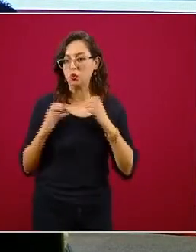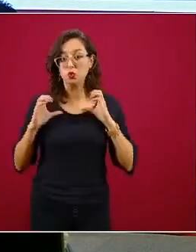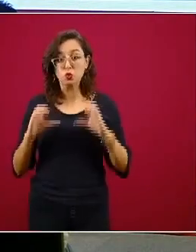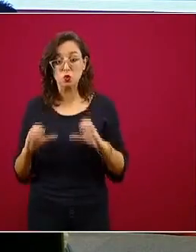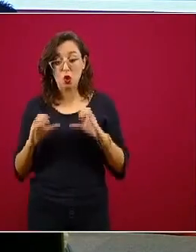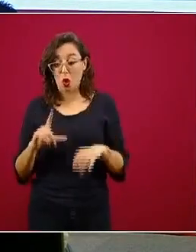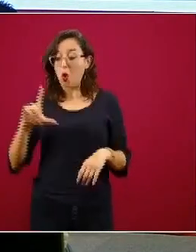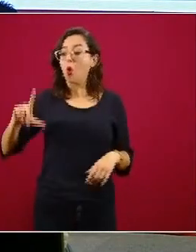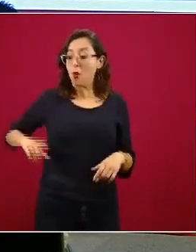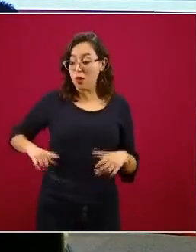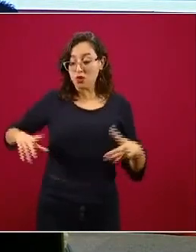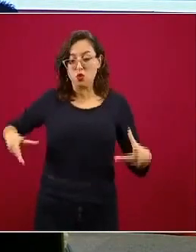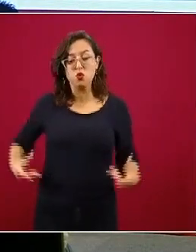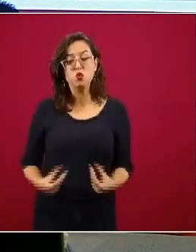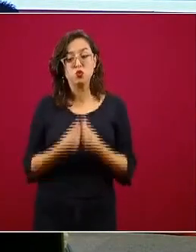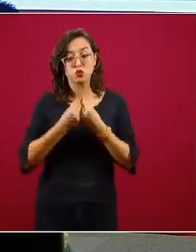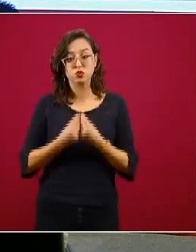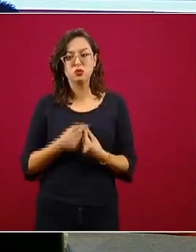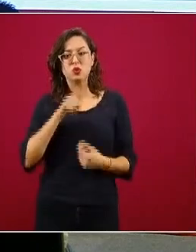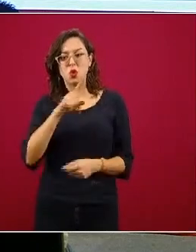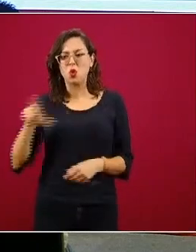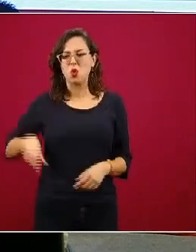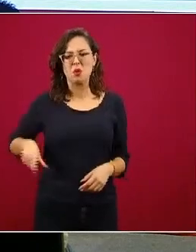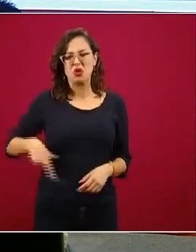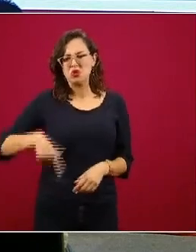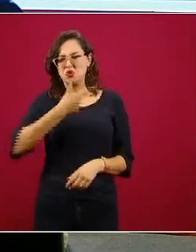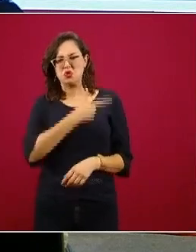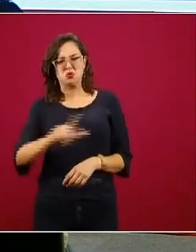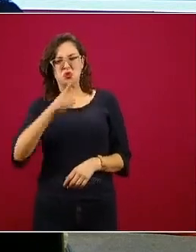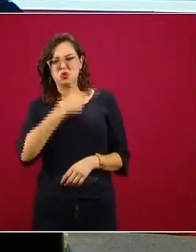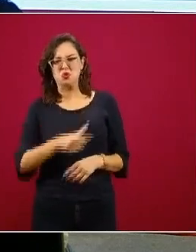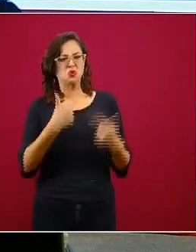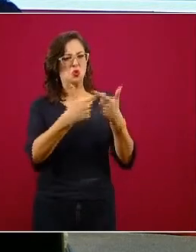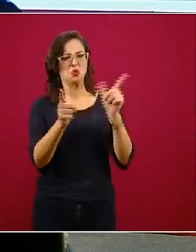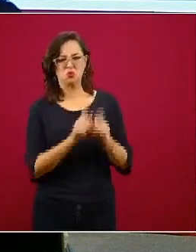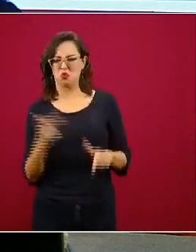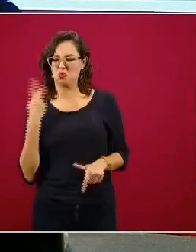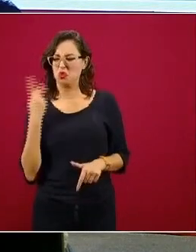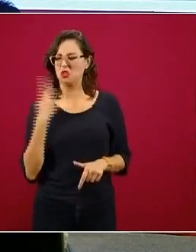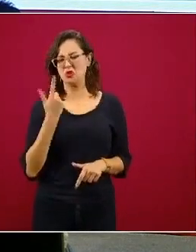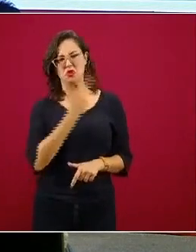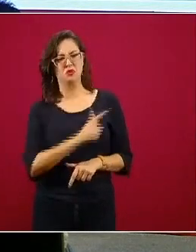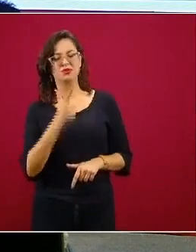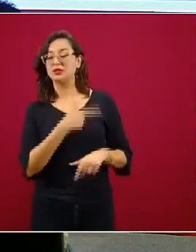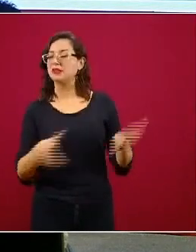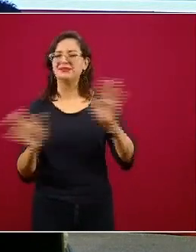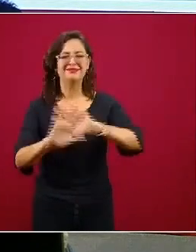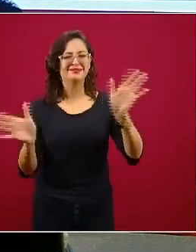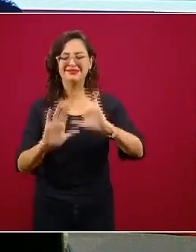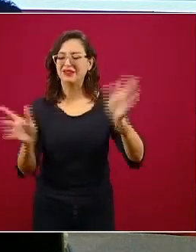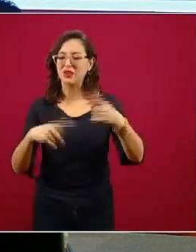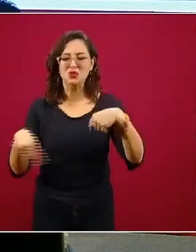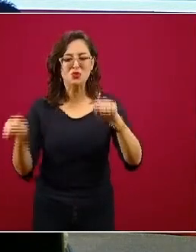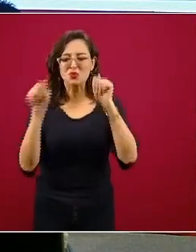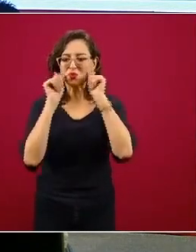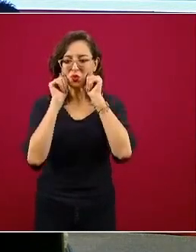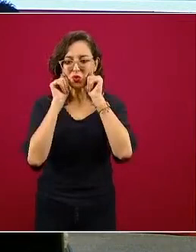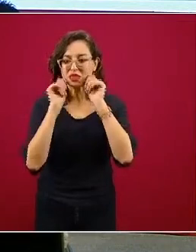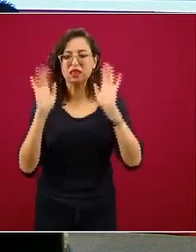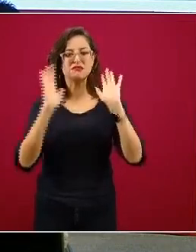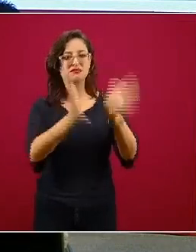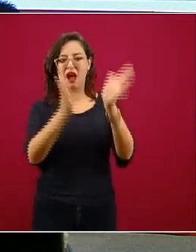con su gobierno, independientemente de que le guste o no de qué partido político surgió, porque es su